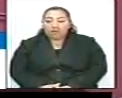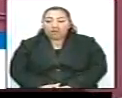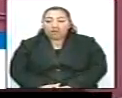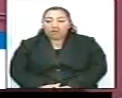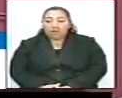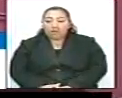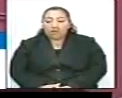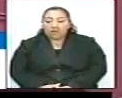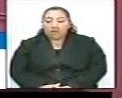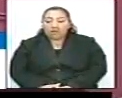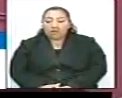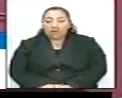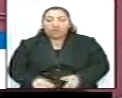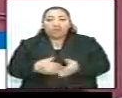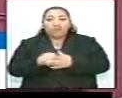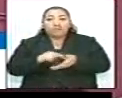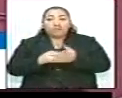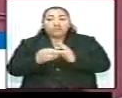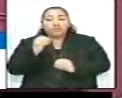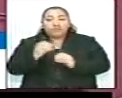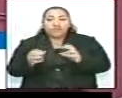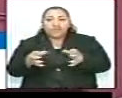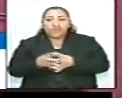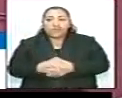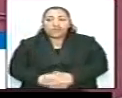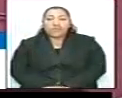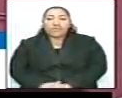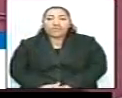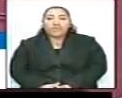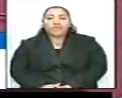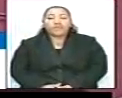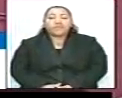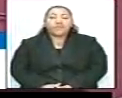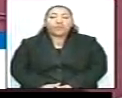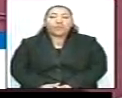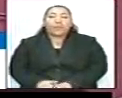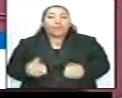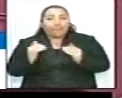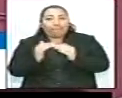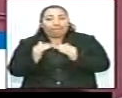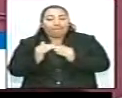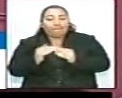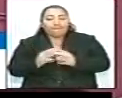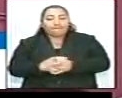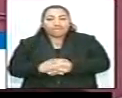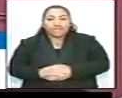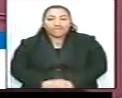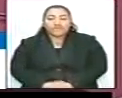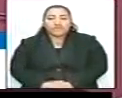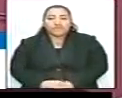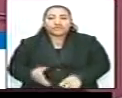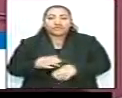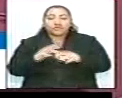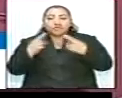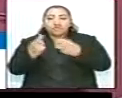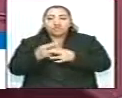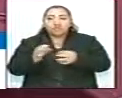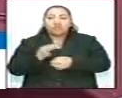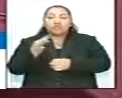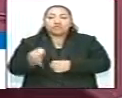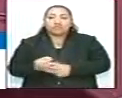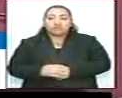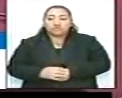el tema de las municipalidades que están dentro del ámbito rural. Y de igual manera, respecto a las sesiones